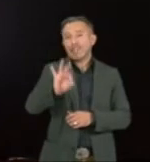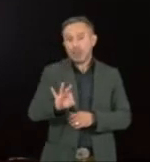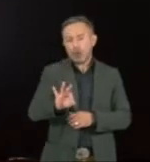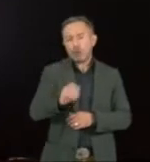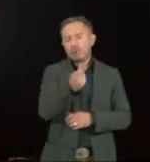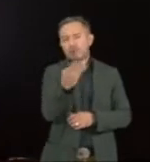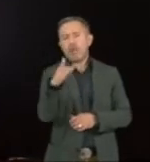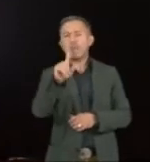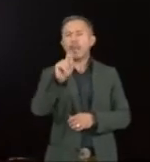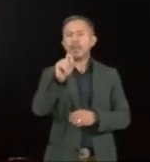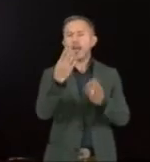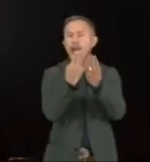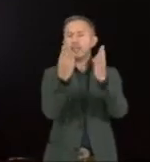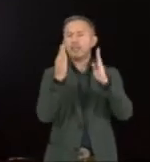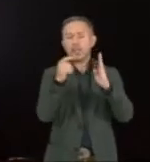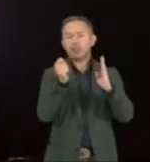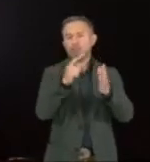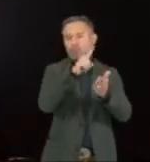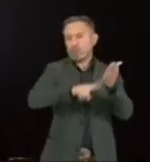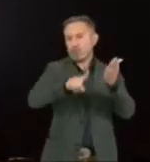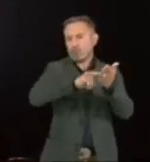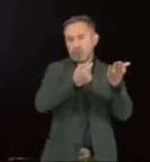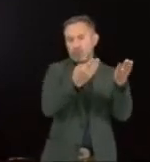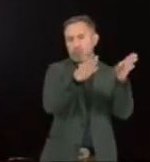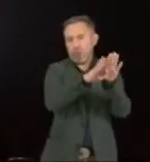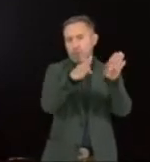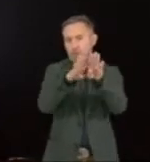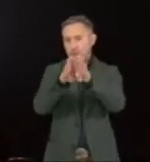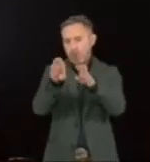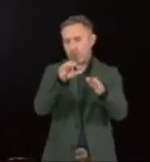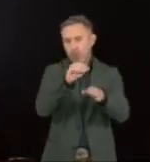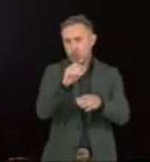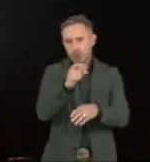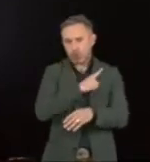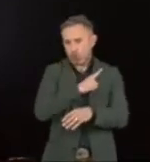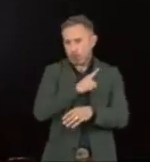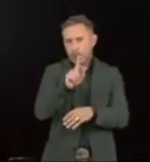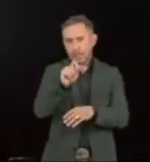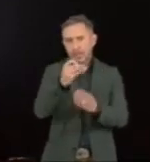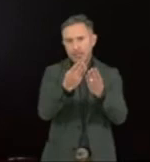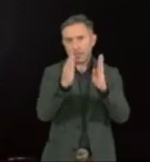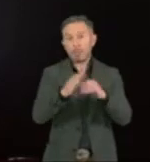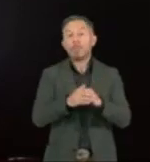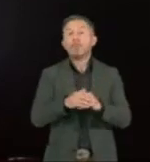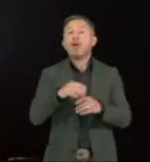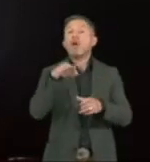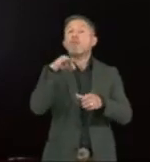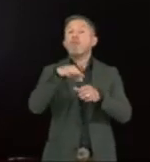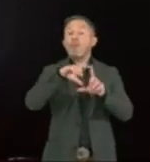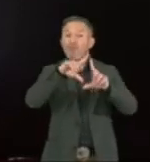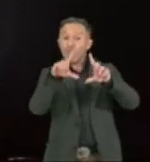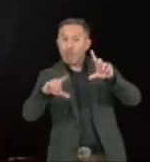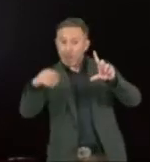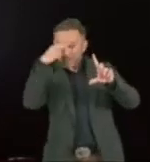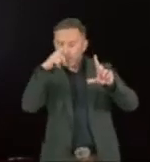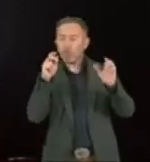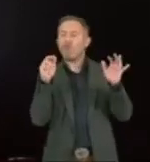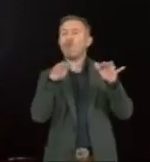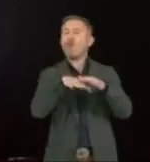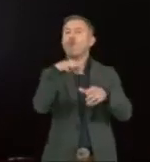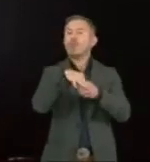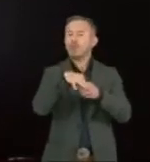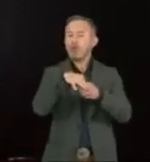se suspendió y se suspendió la votación la democracia una vez más recorrió el país y se comprobó que los